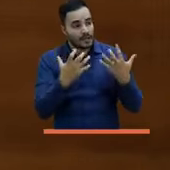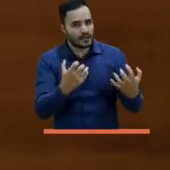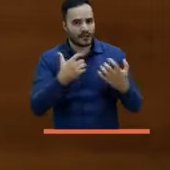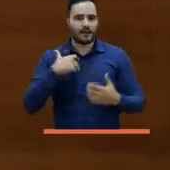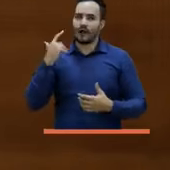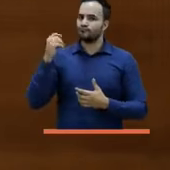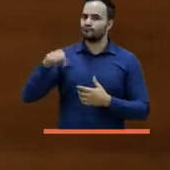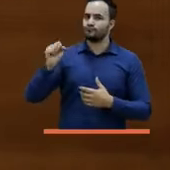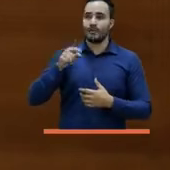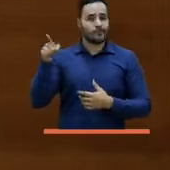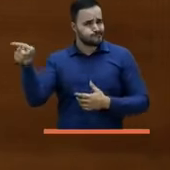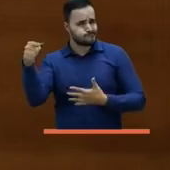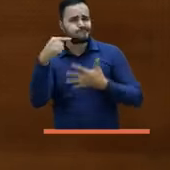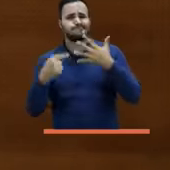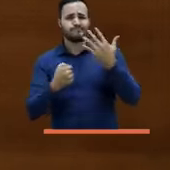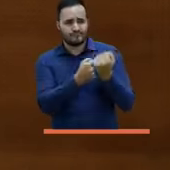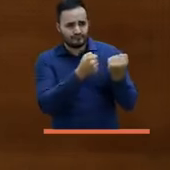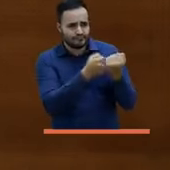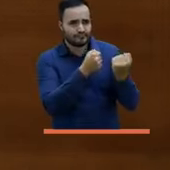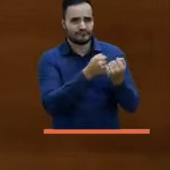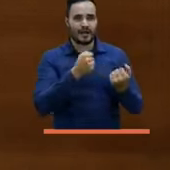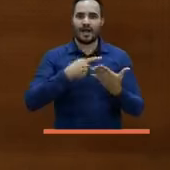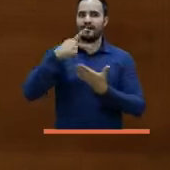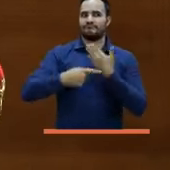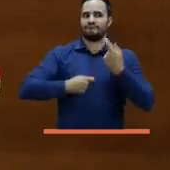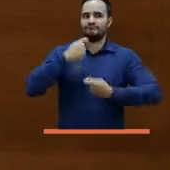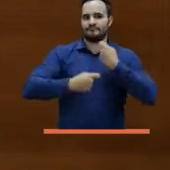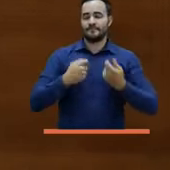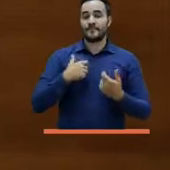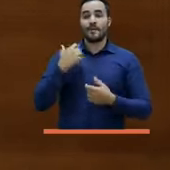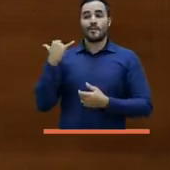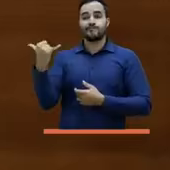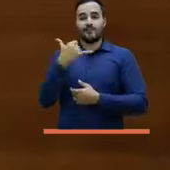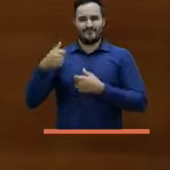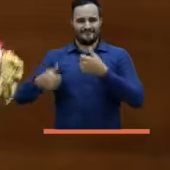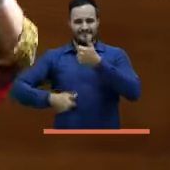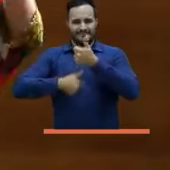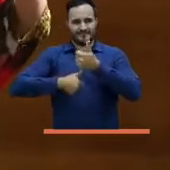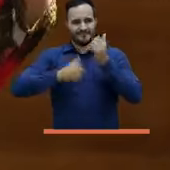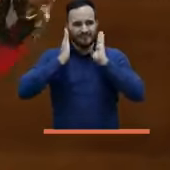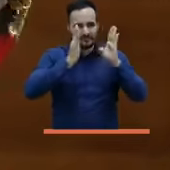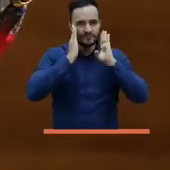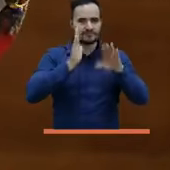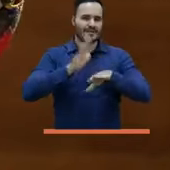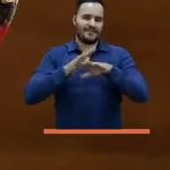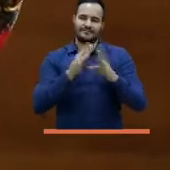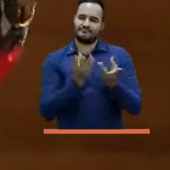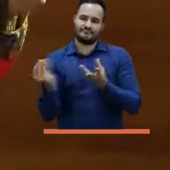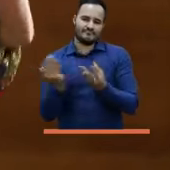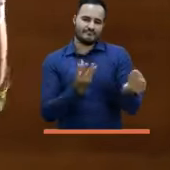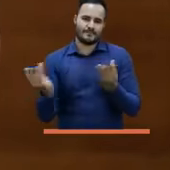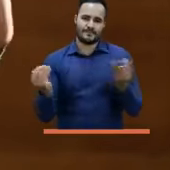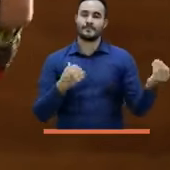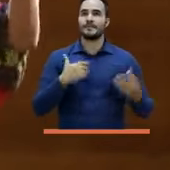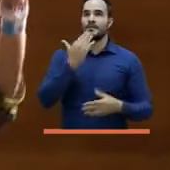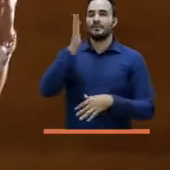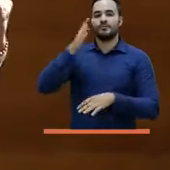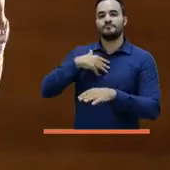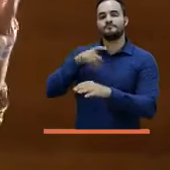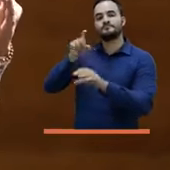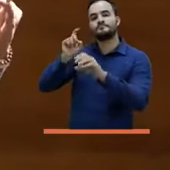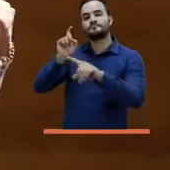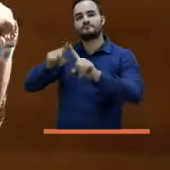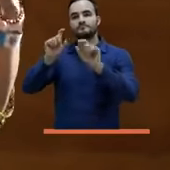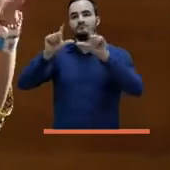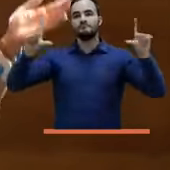quieren emprender de parte nuestra las meterías de talento se dividen entonces si yo ingreso por ejemplo hoy sitio de con